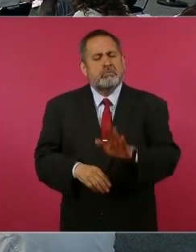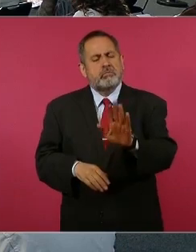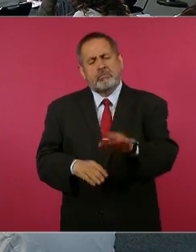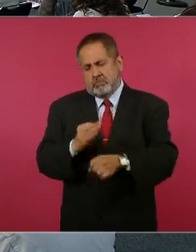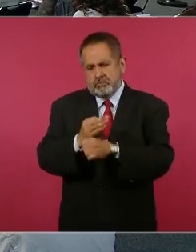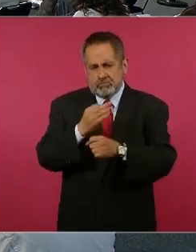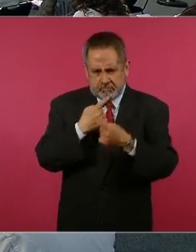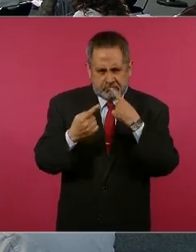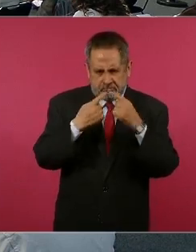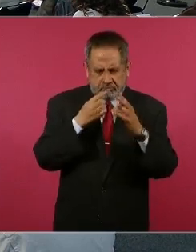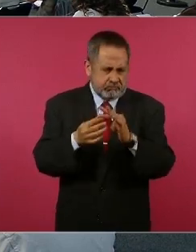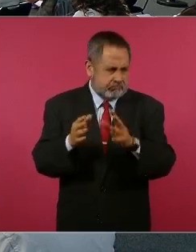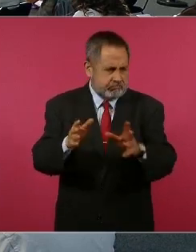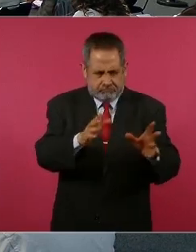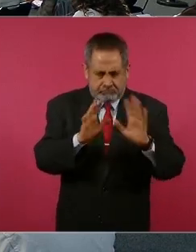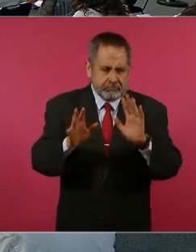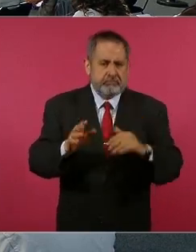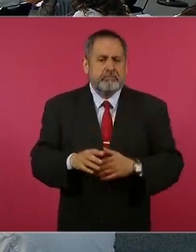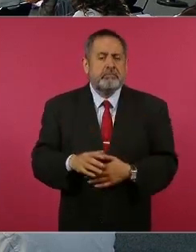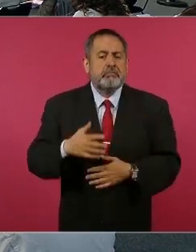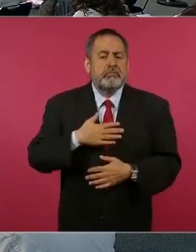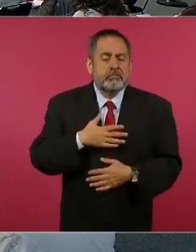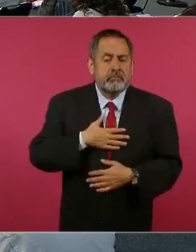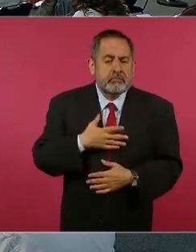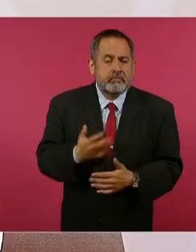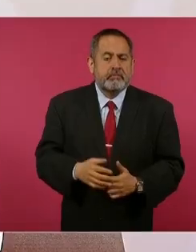Yo lo que